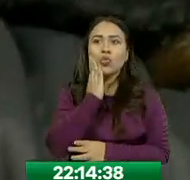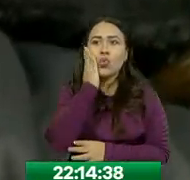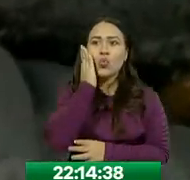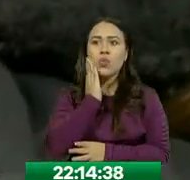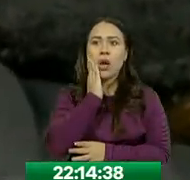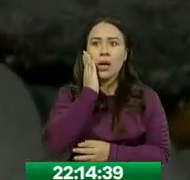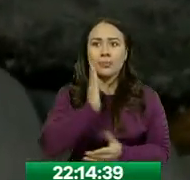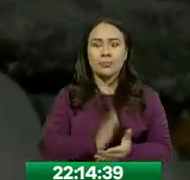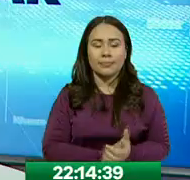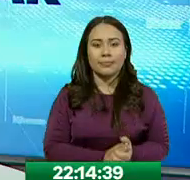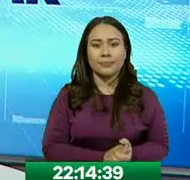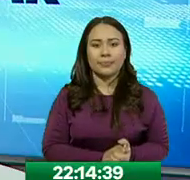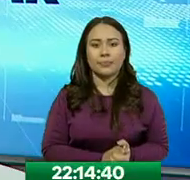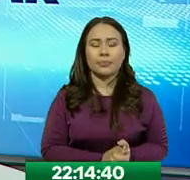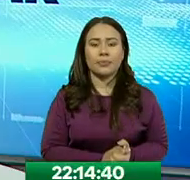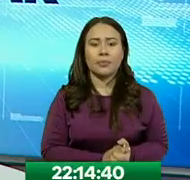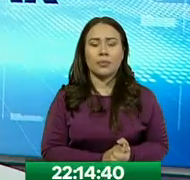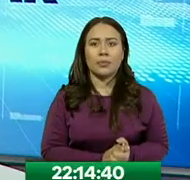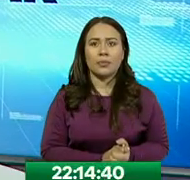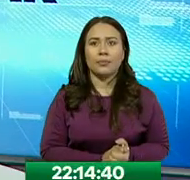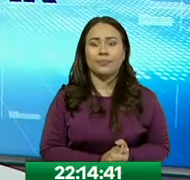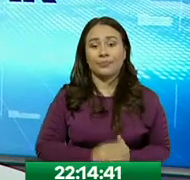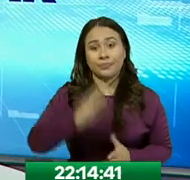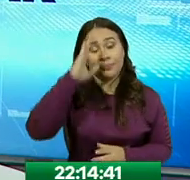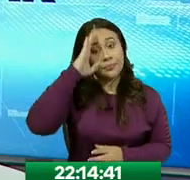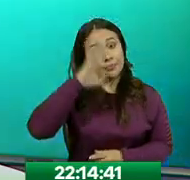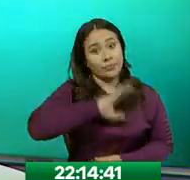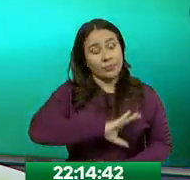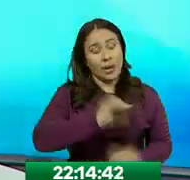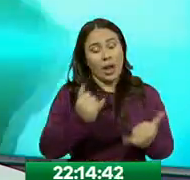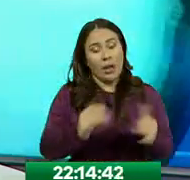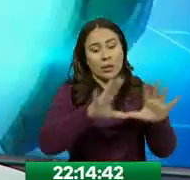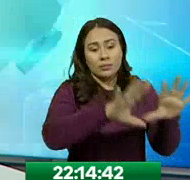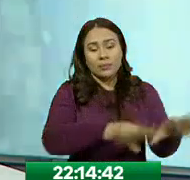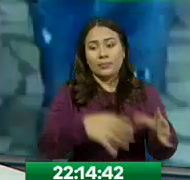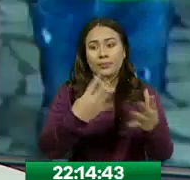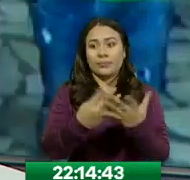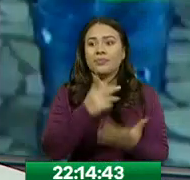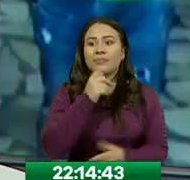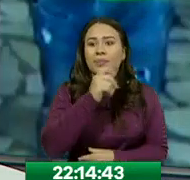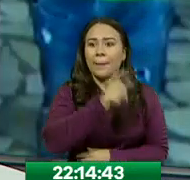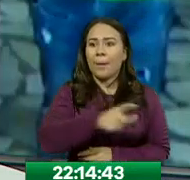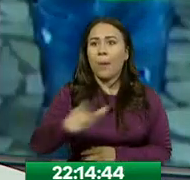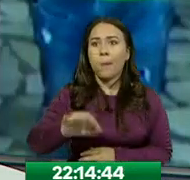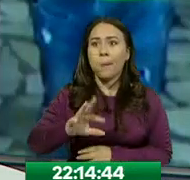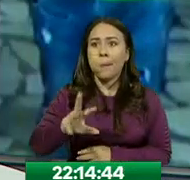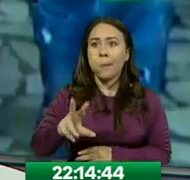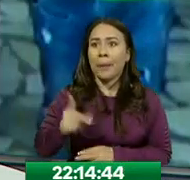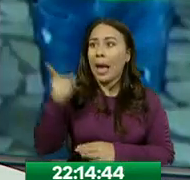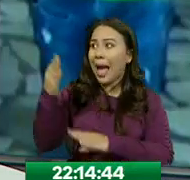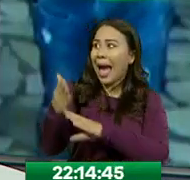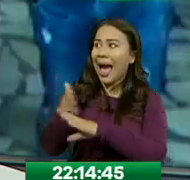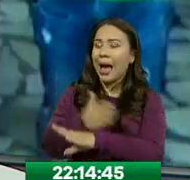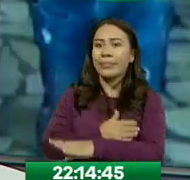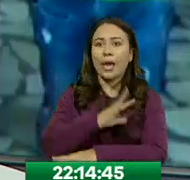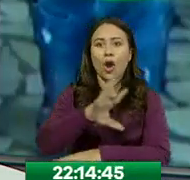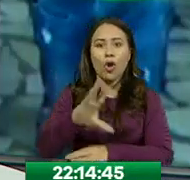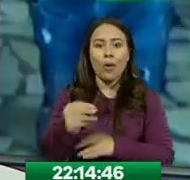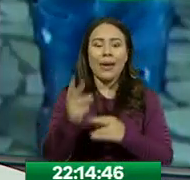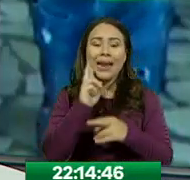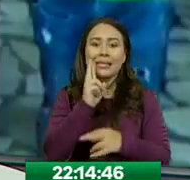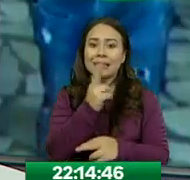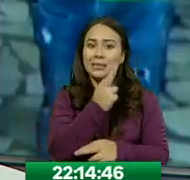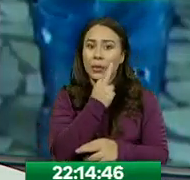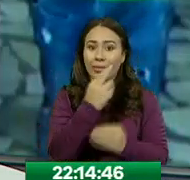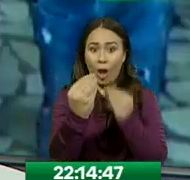Miriam Enríquez. La policía capturó a presuntos delincuentes acusados de asaltar un local de comidas en la